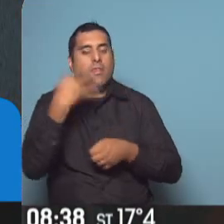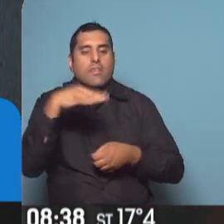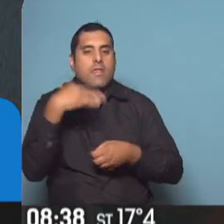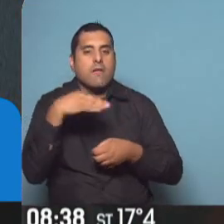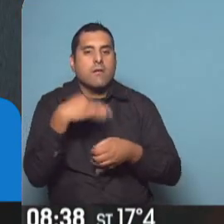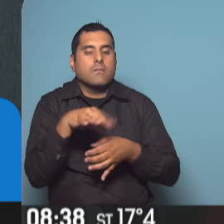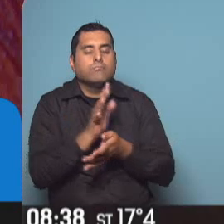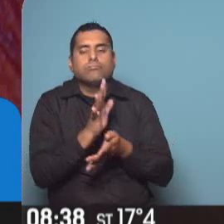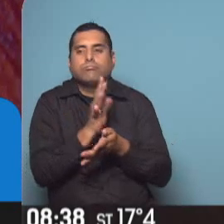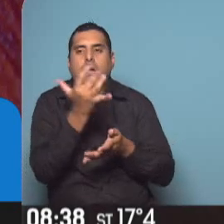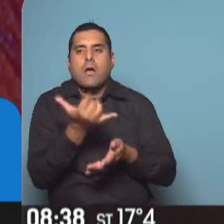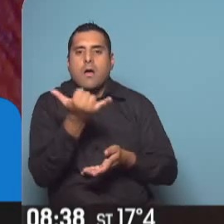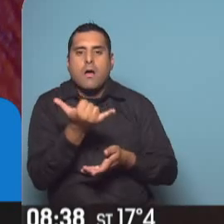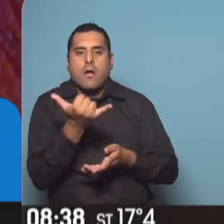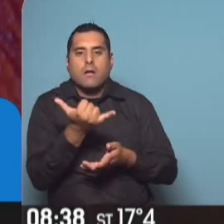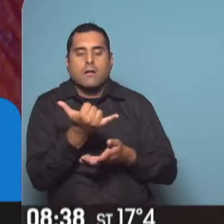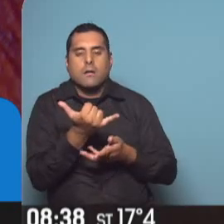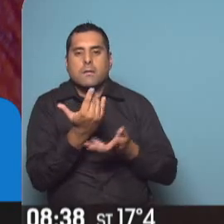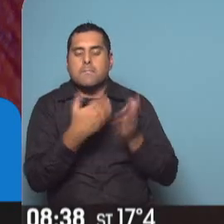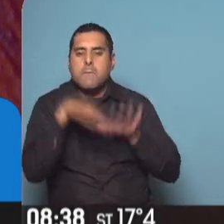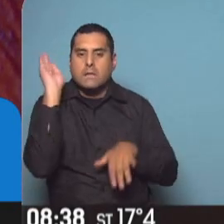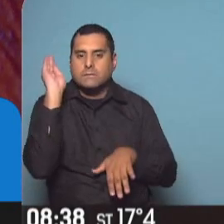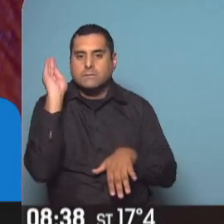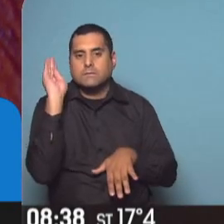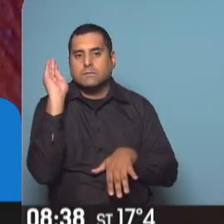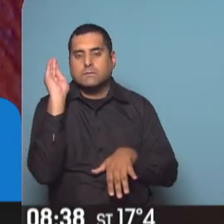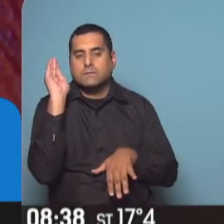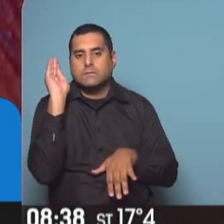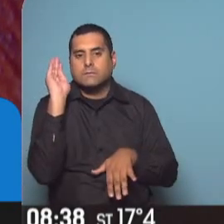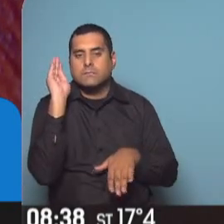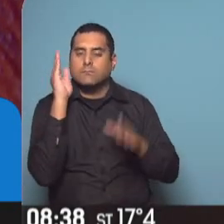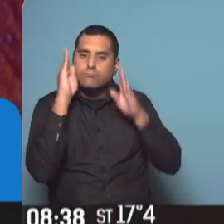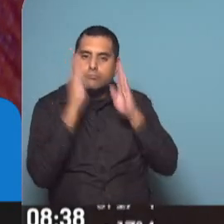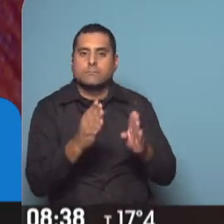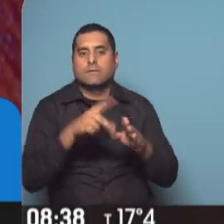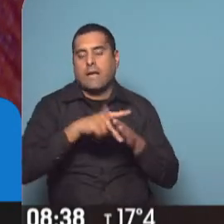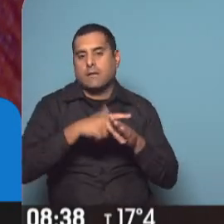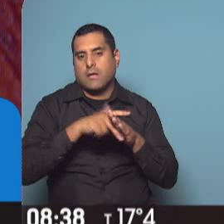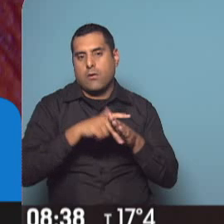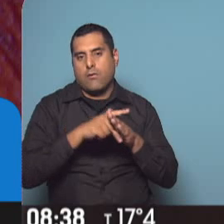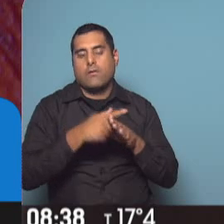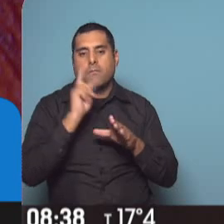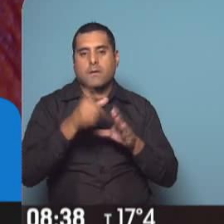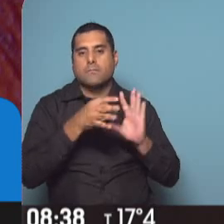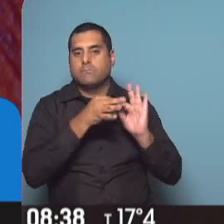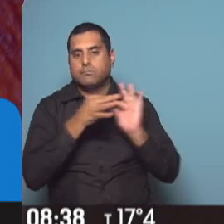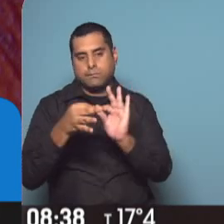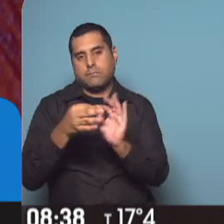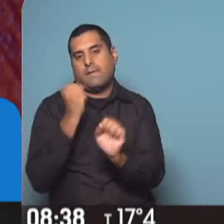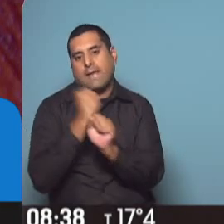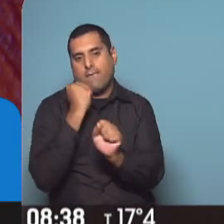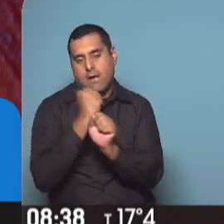justamente esto tener mayor especificación con lo técnico y tener una vinculación permanente con el